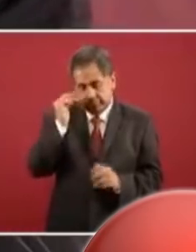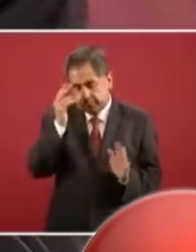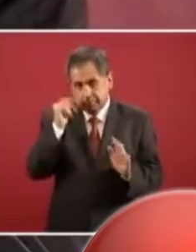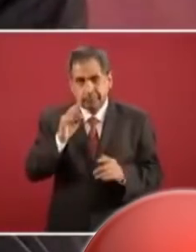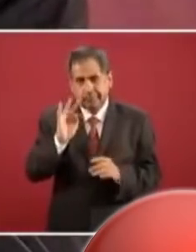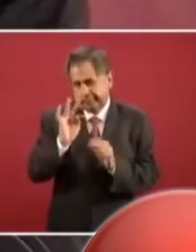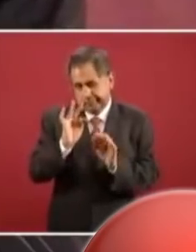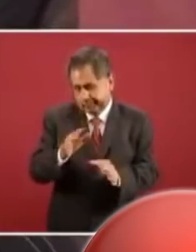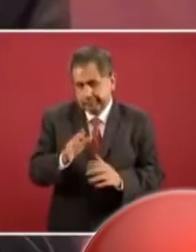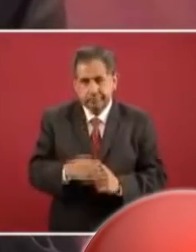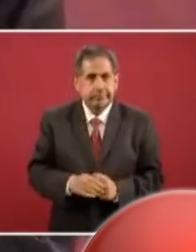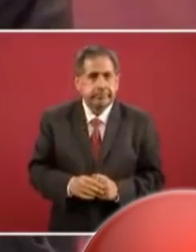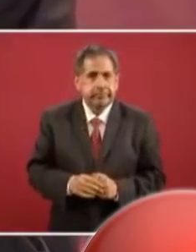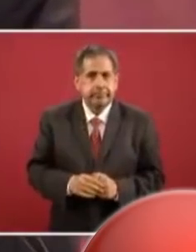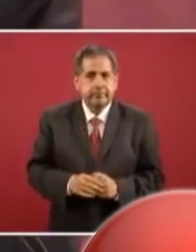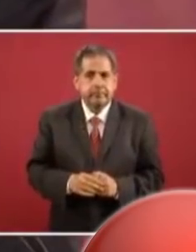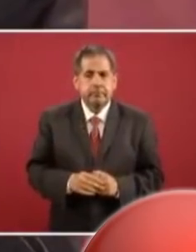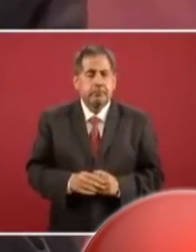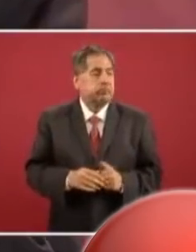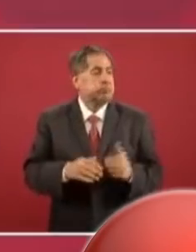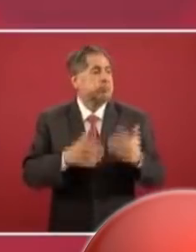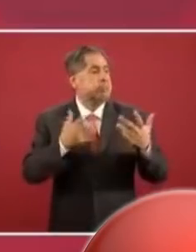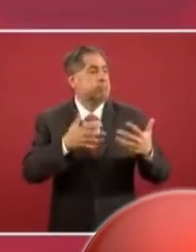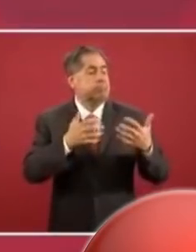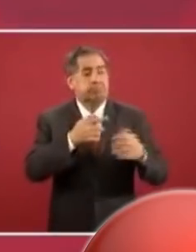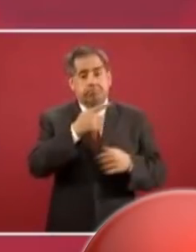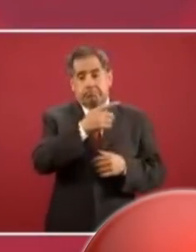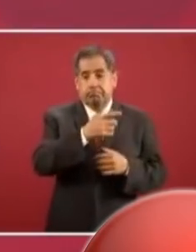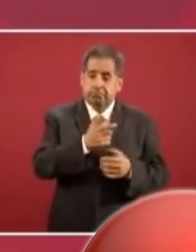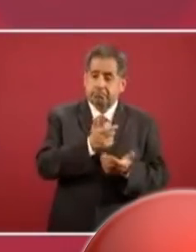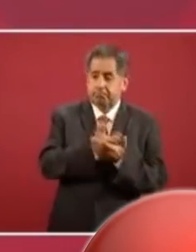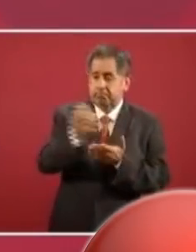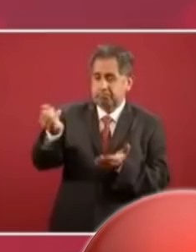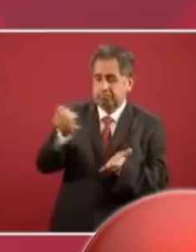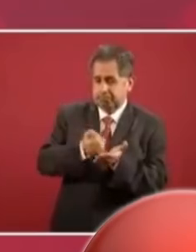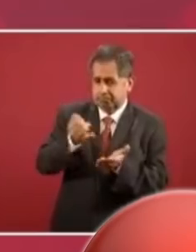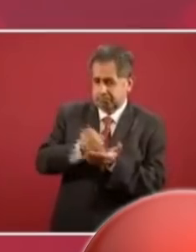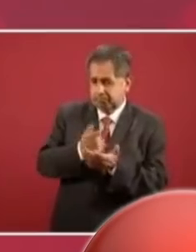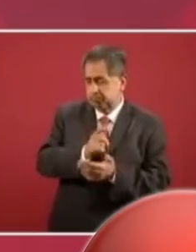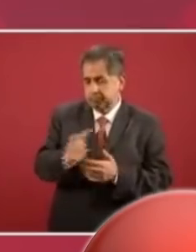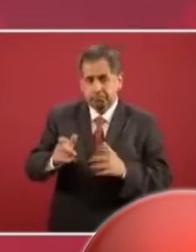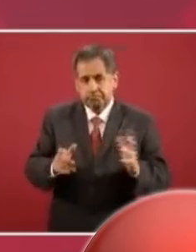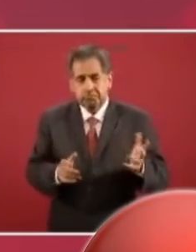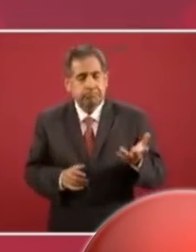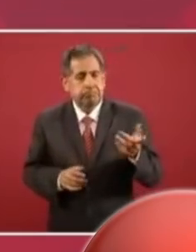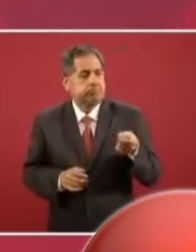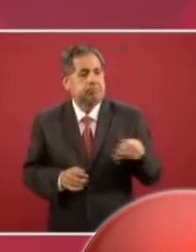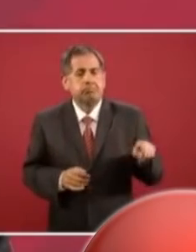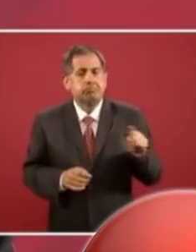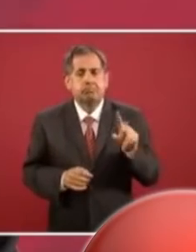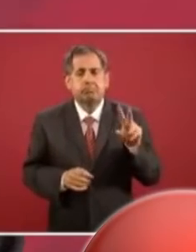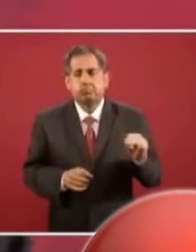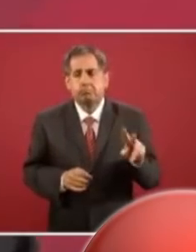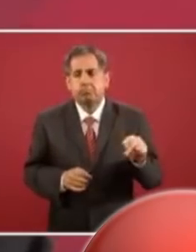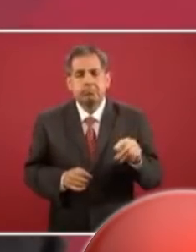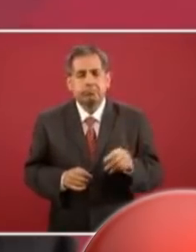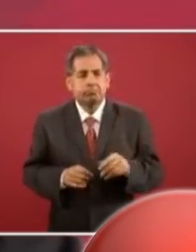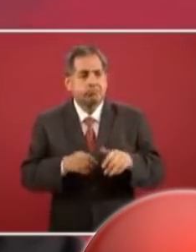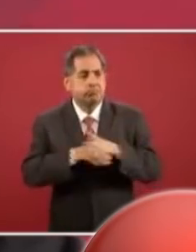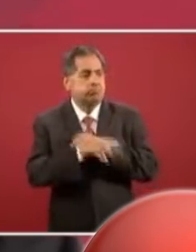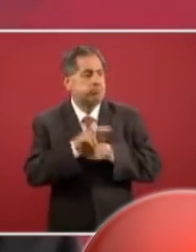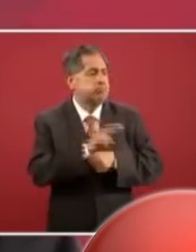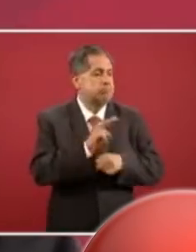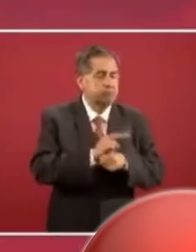seguro, los grandes contribuyentes no eran